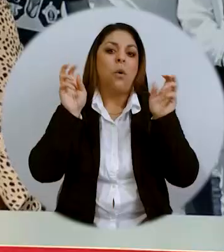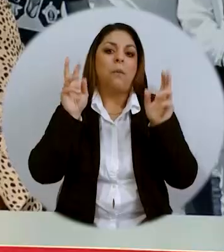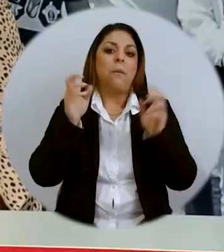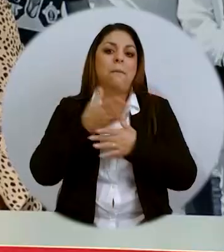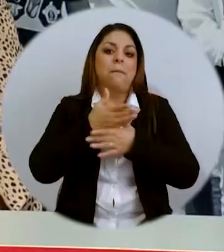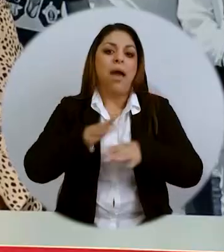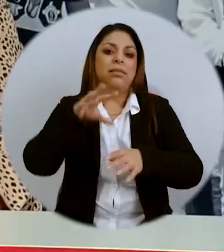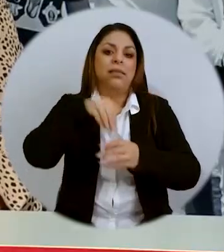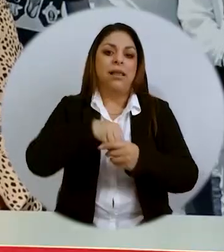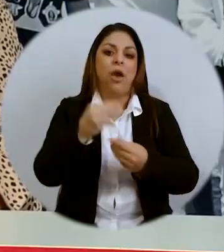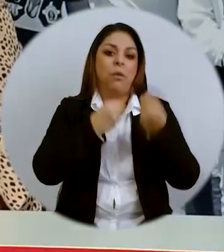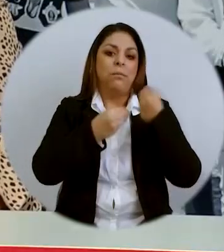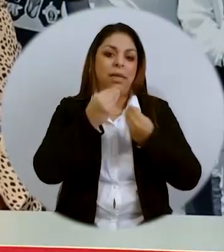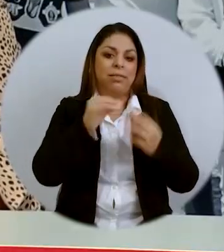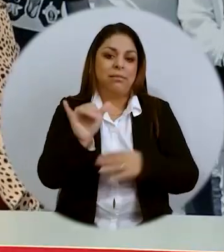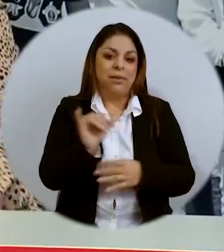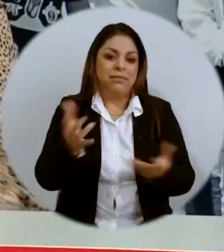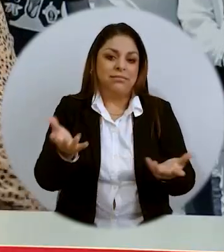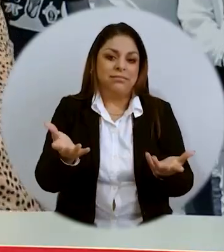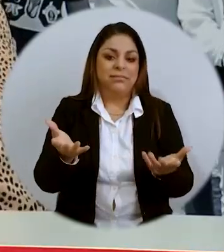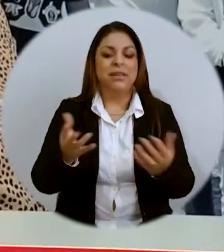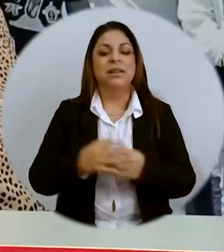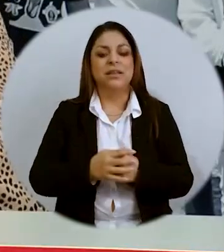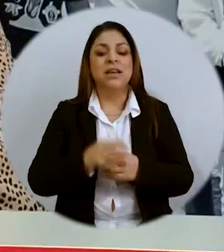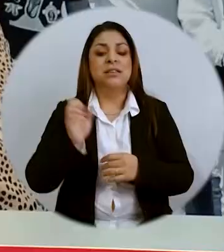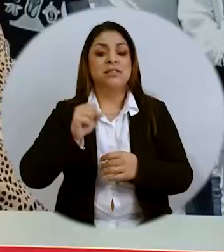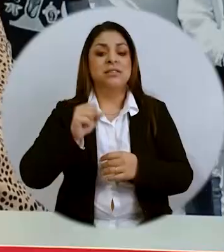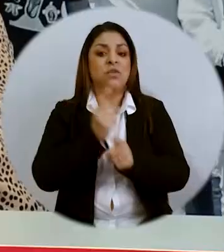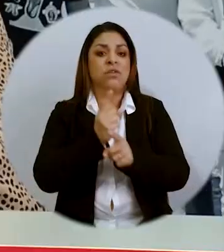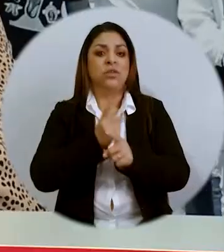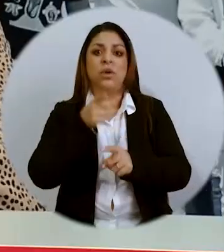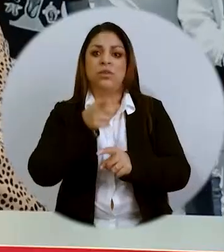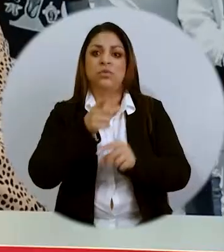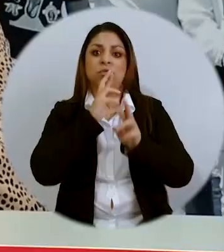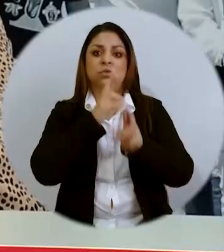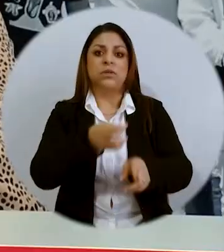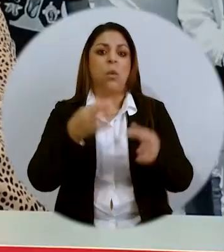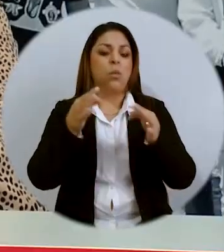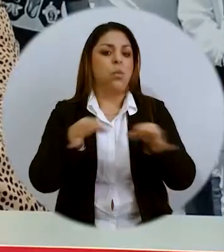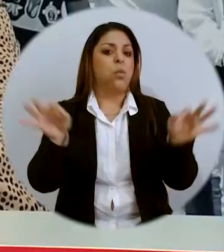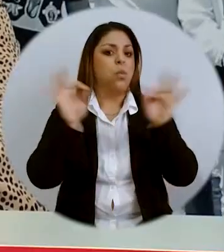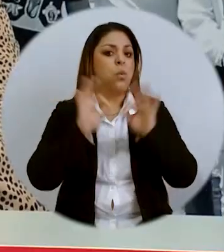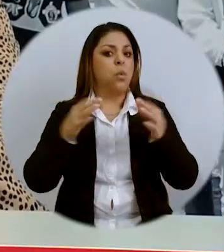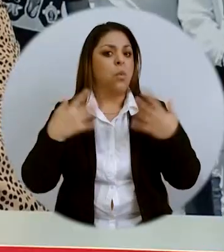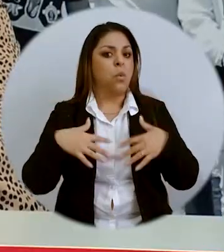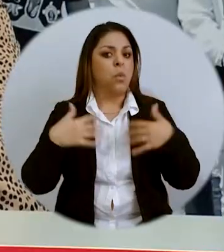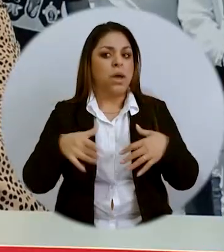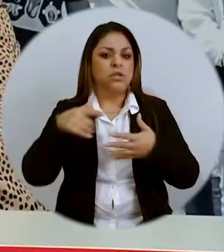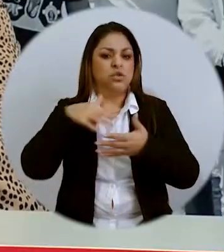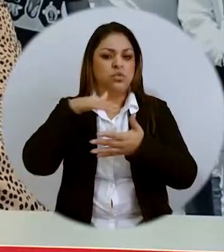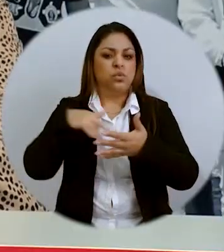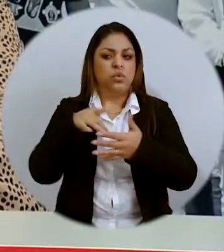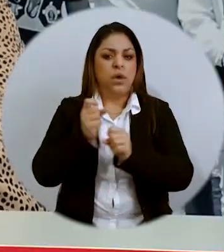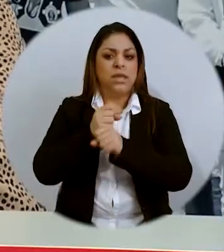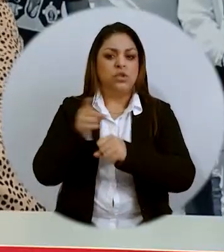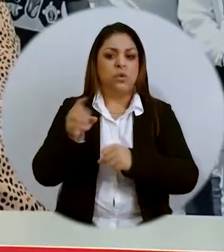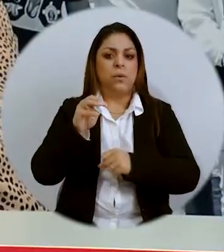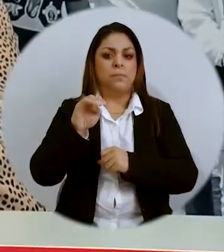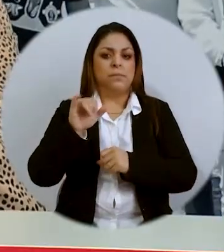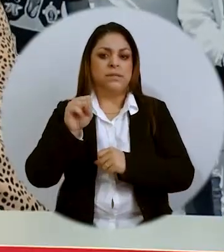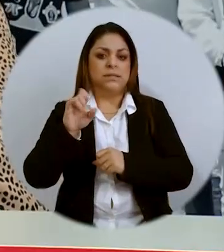hecho, ese es uno de los resultados más relevantes del estudio realizado por MISID, y